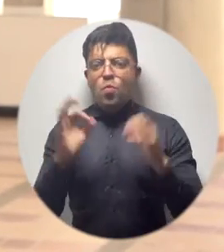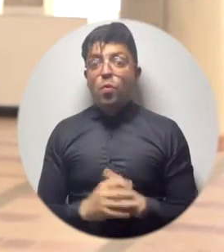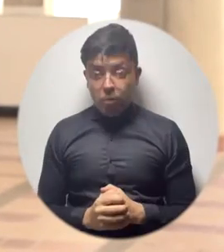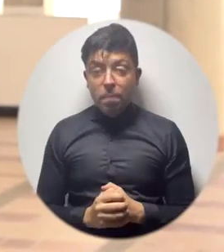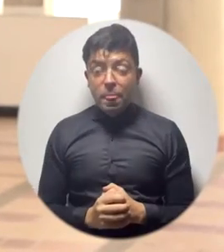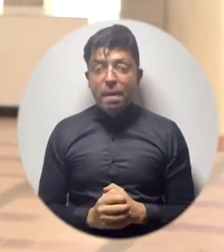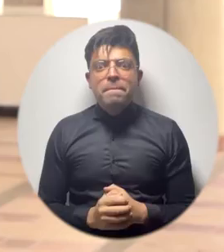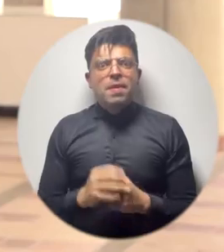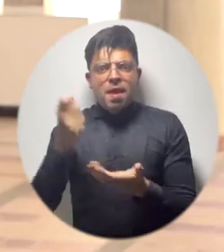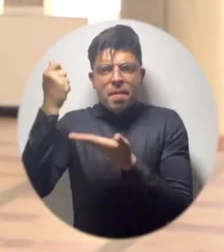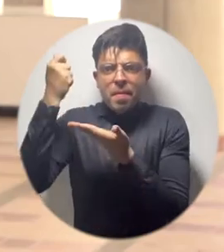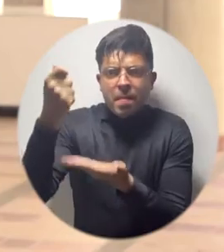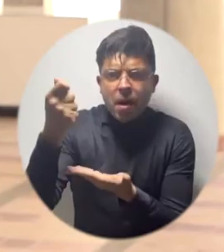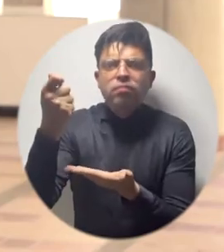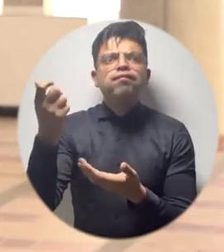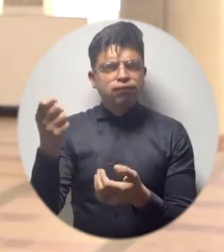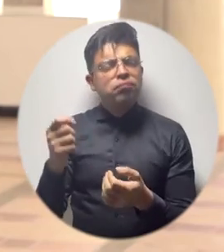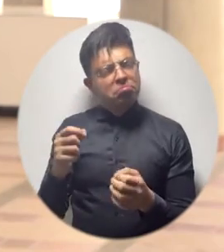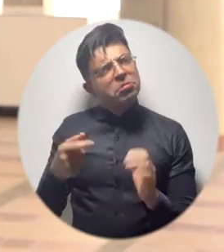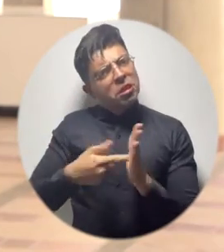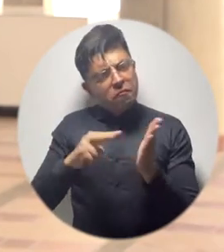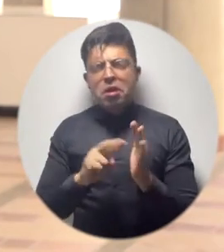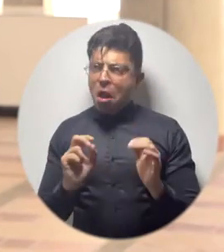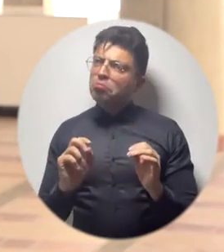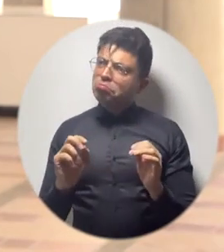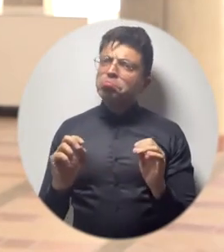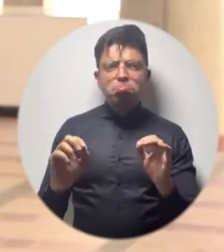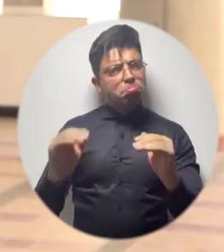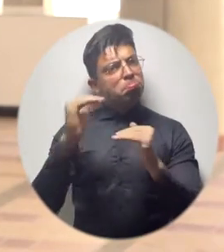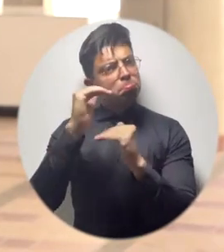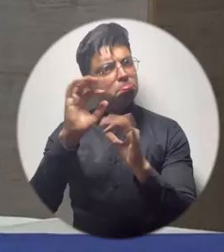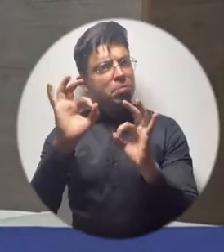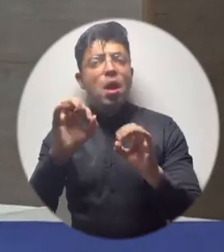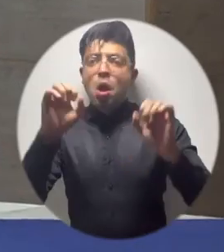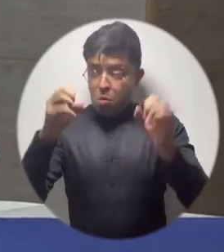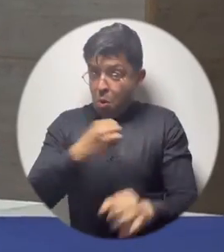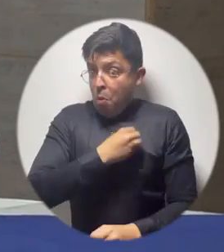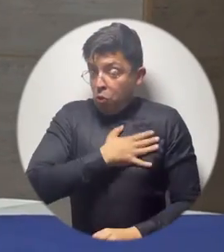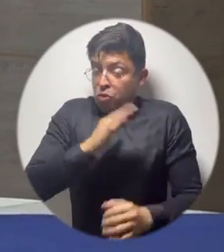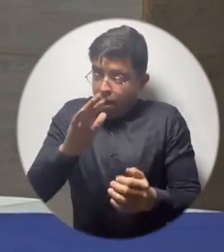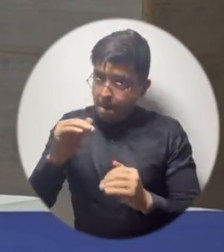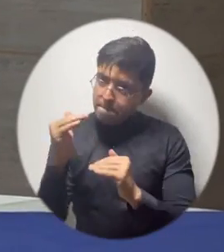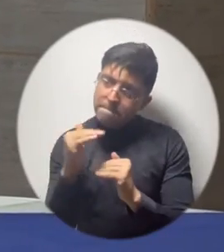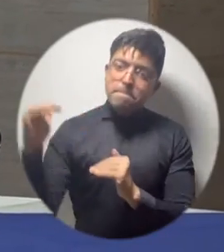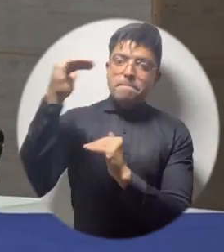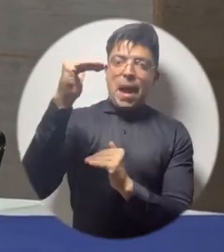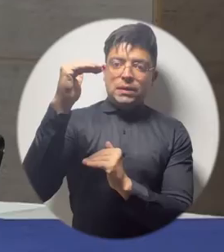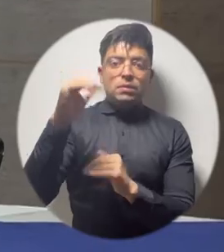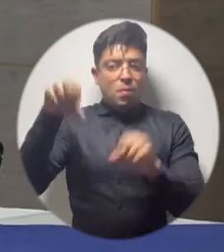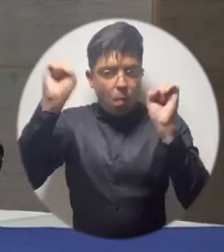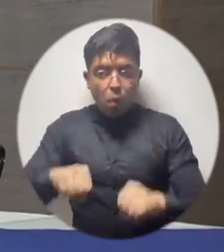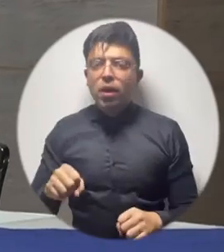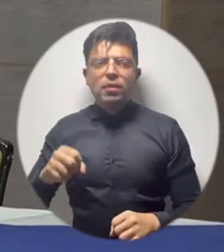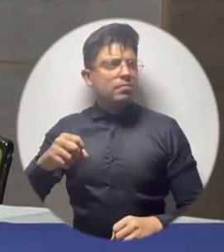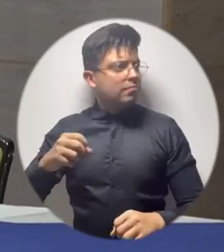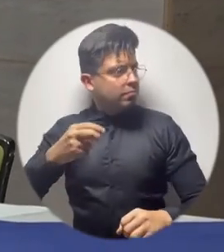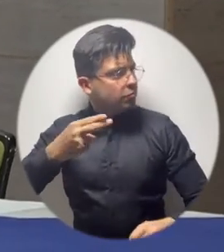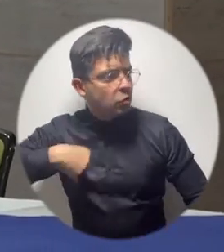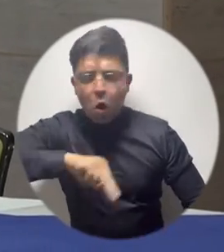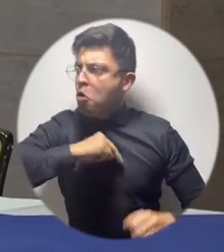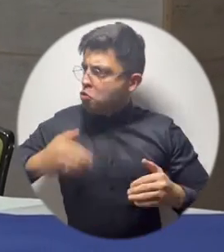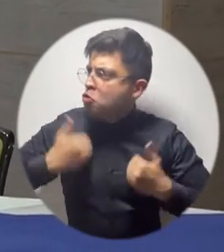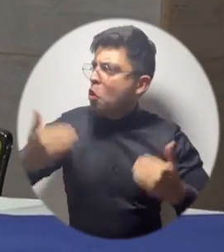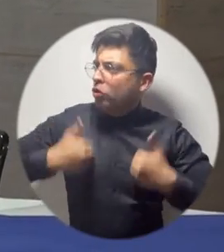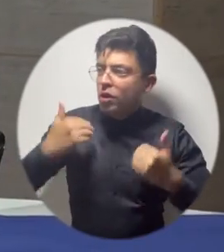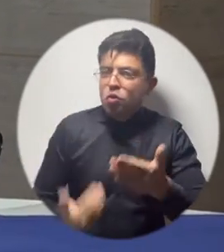que este presupuesto es conservador, hay oportunidades de mejorarlo. Estamos todos muy contentos de esta